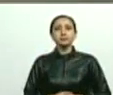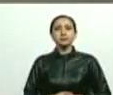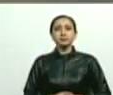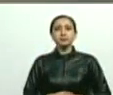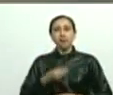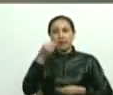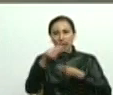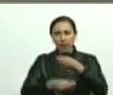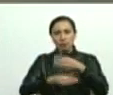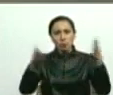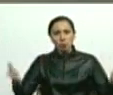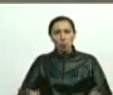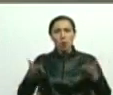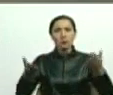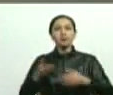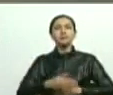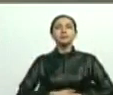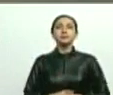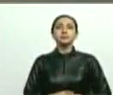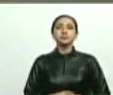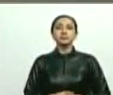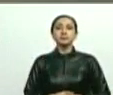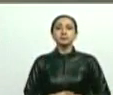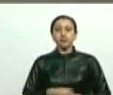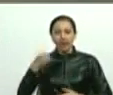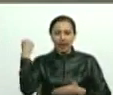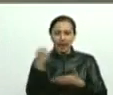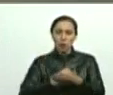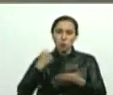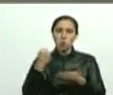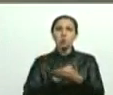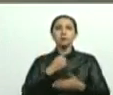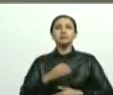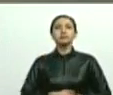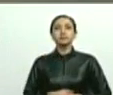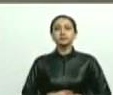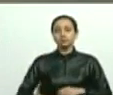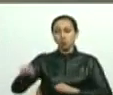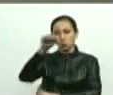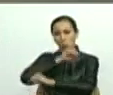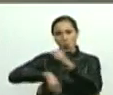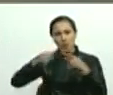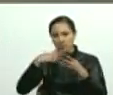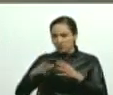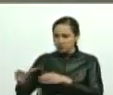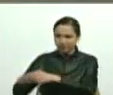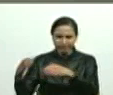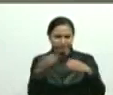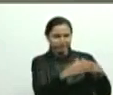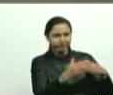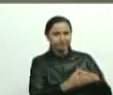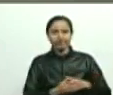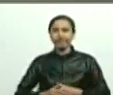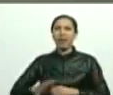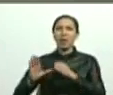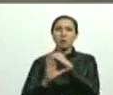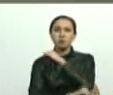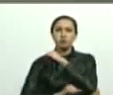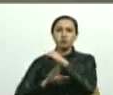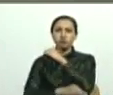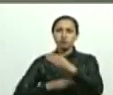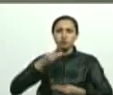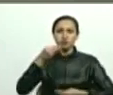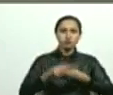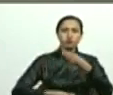probidad, la lucha contra los mil demonios de la corrupción y las